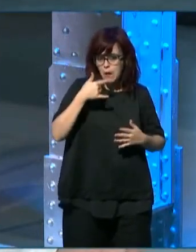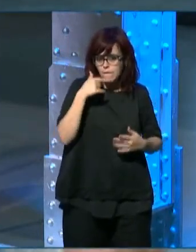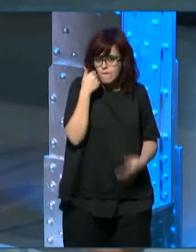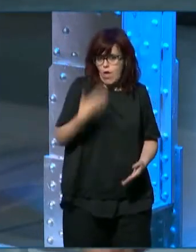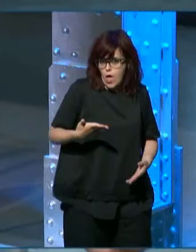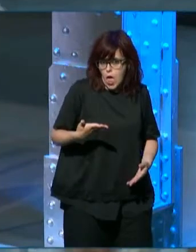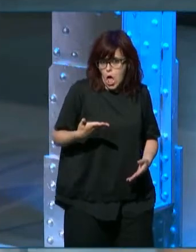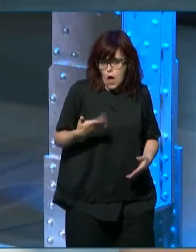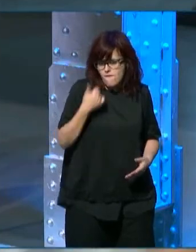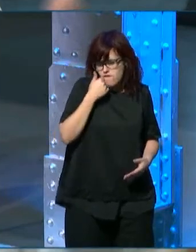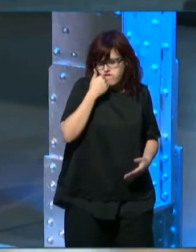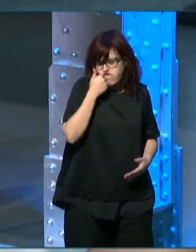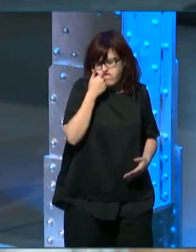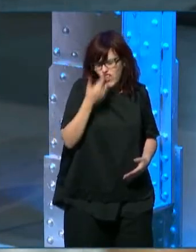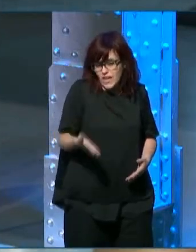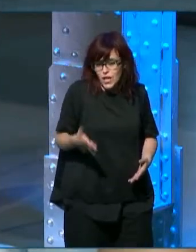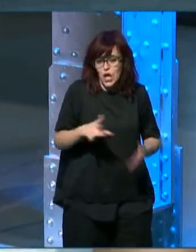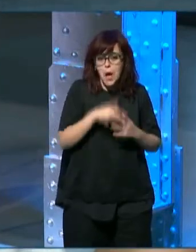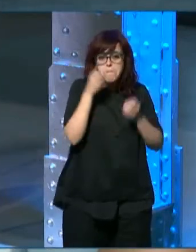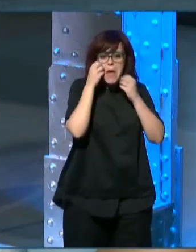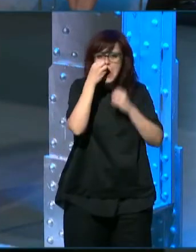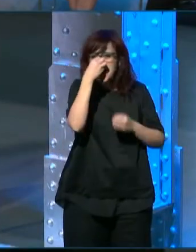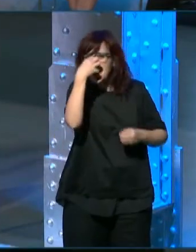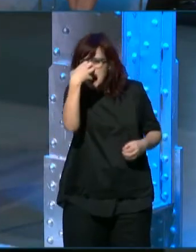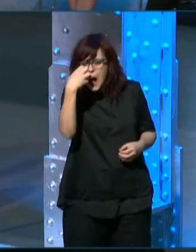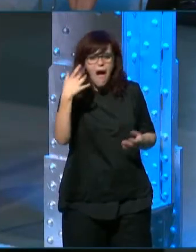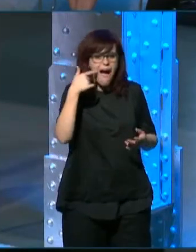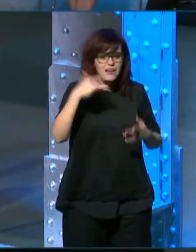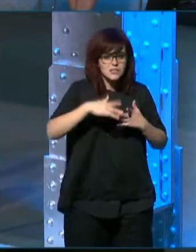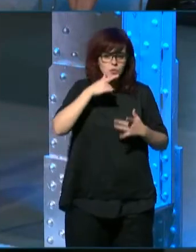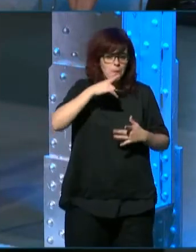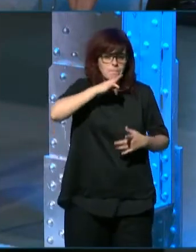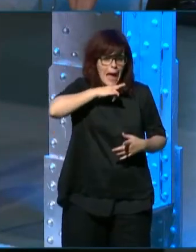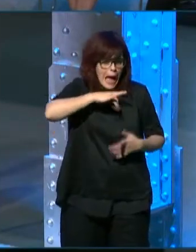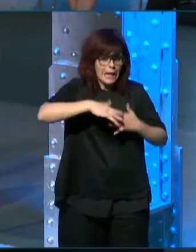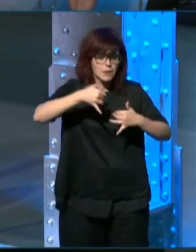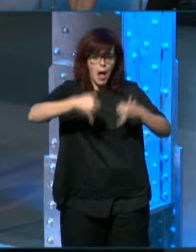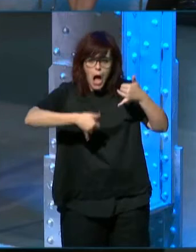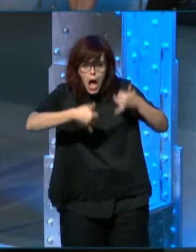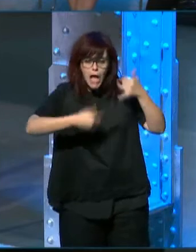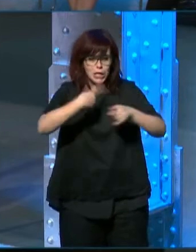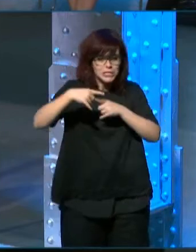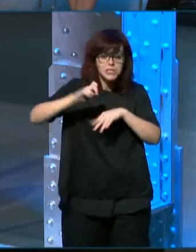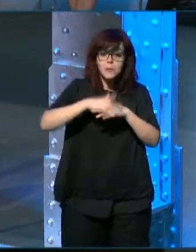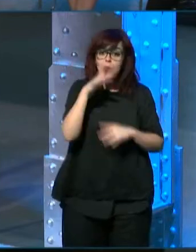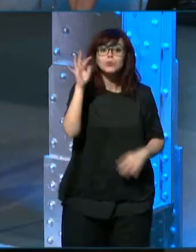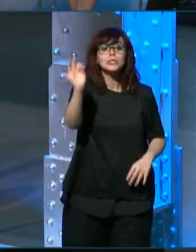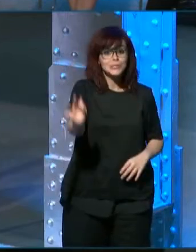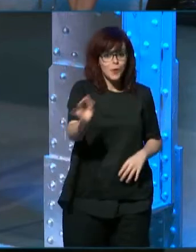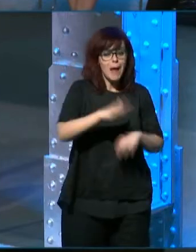feos, enormemente feos, tienen verrugas, les pasan un montón de cosas. Eso también es muy bueno para los